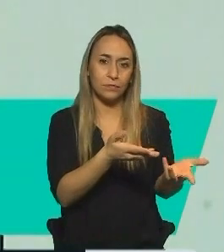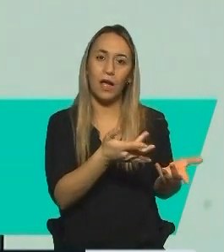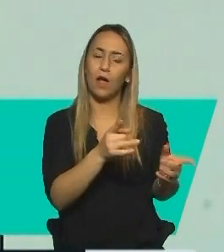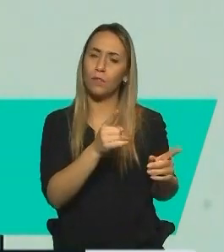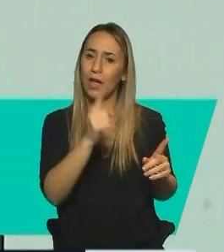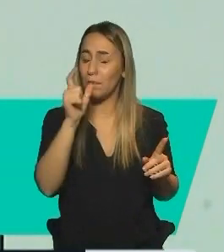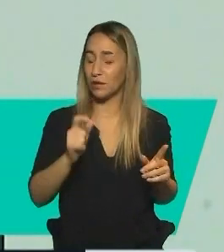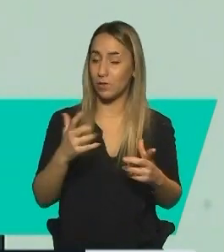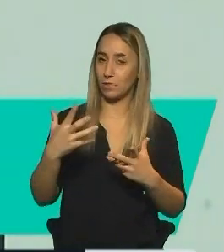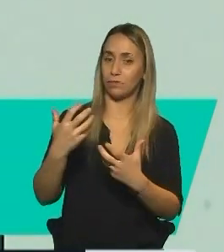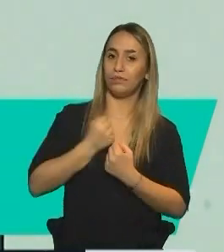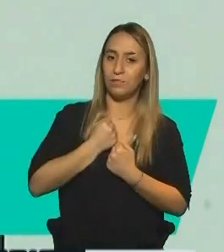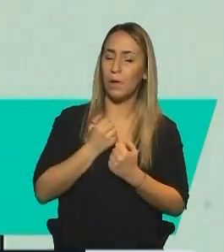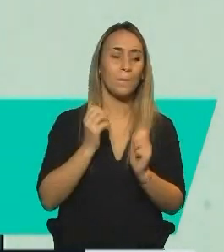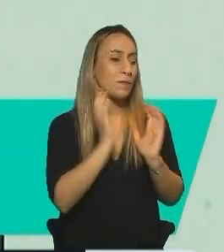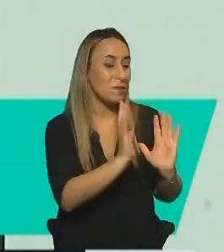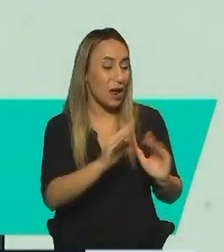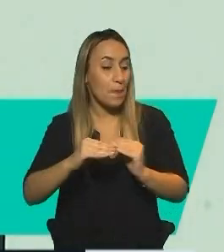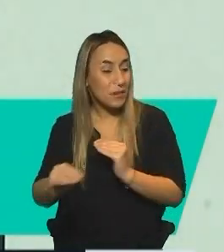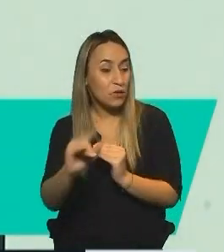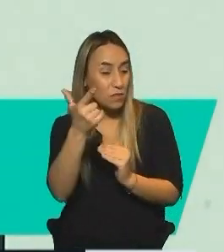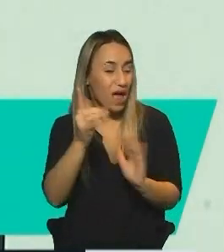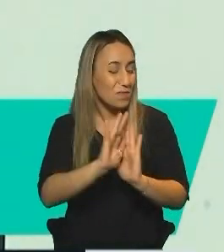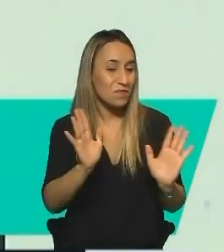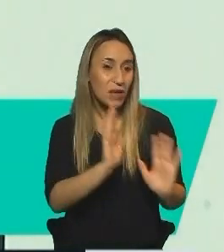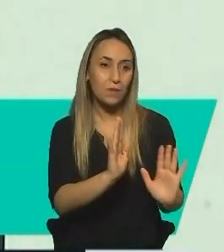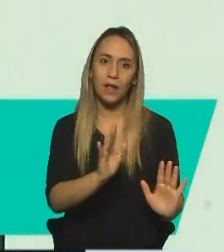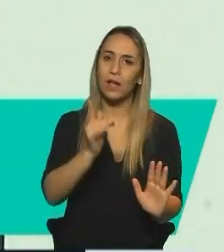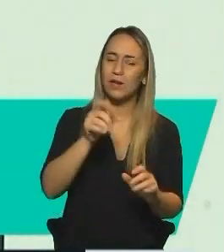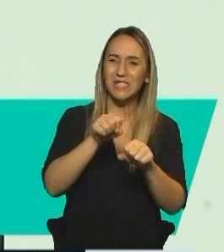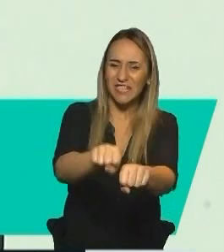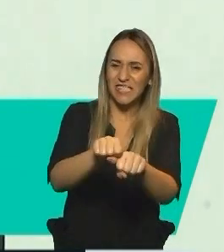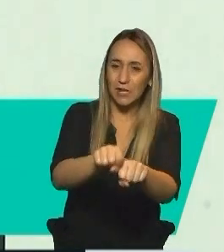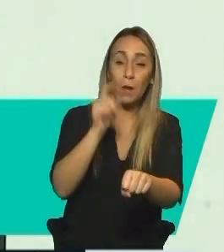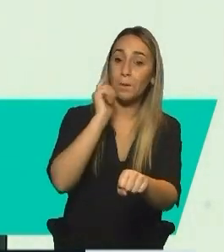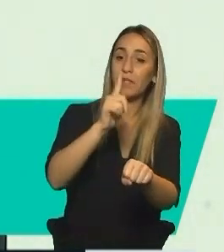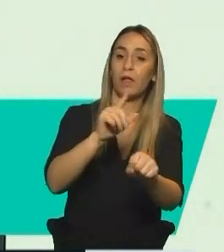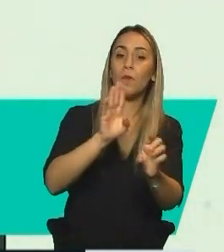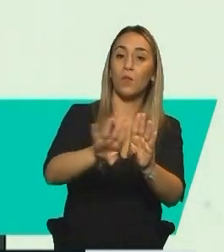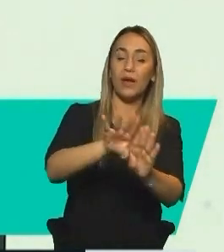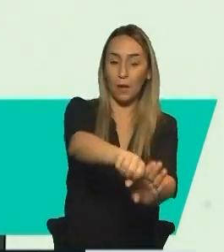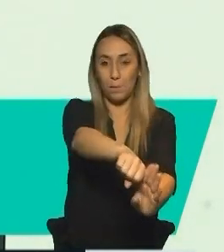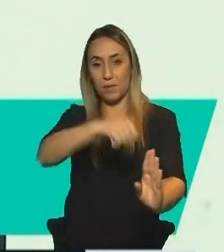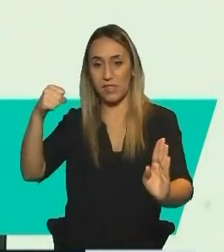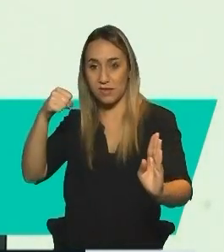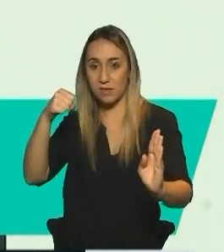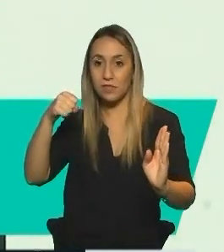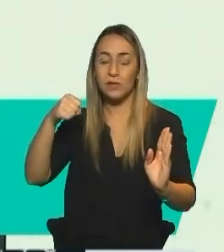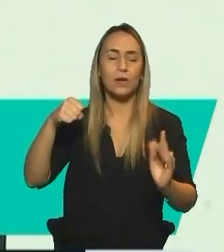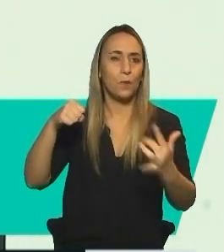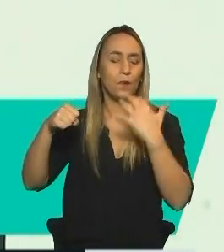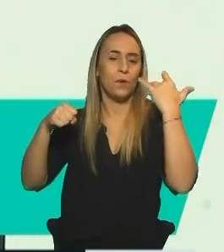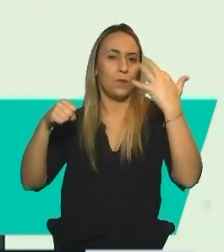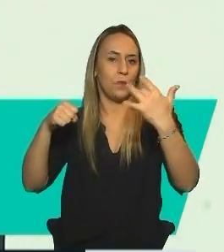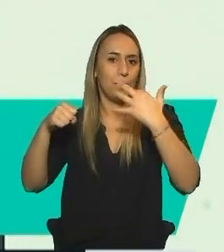Alguien me detuvo, no sigas, no hay piso. Se logró abrir una puerta para poder respirar aire. Y así